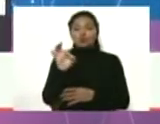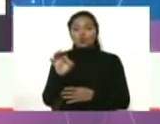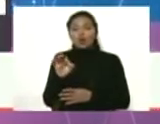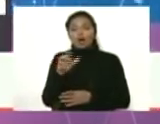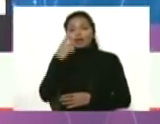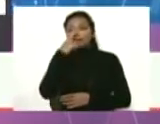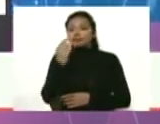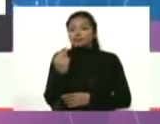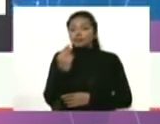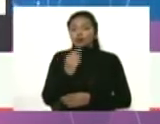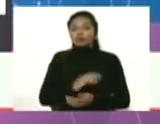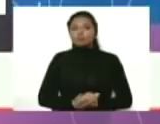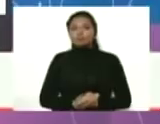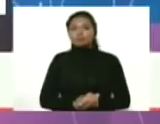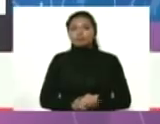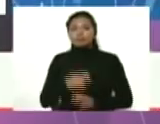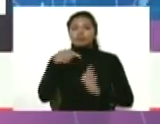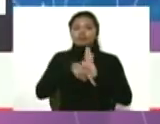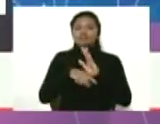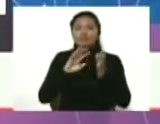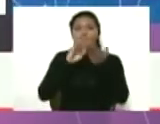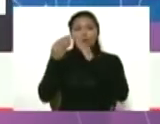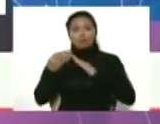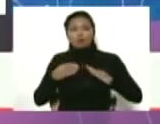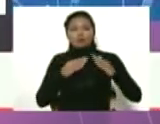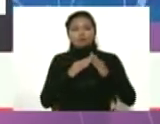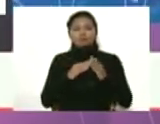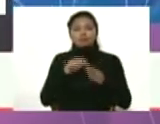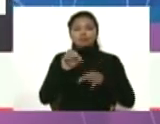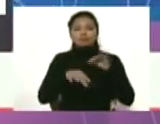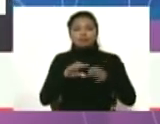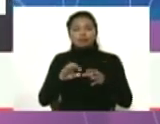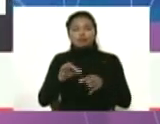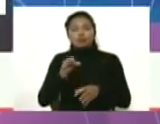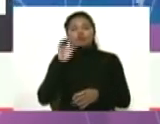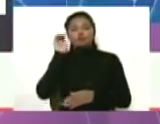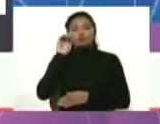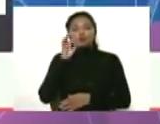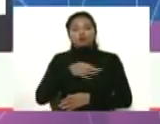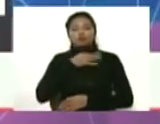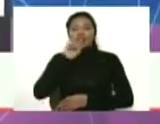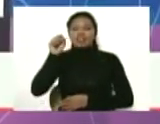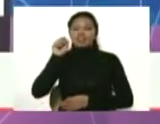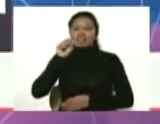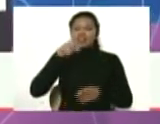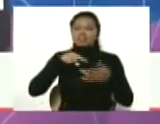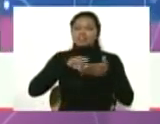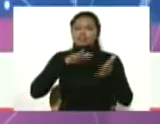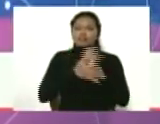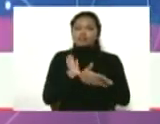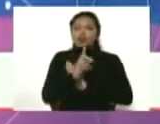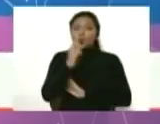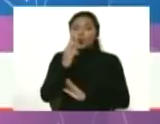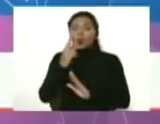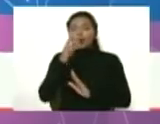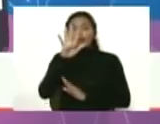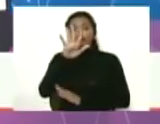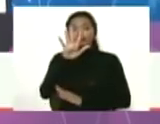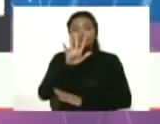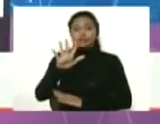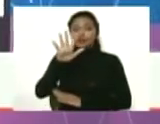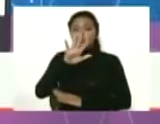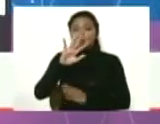Ezequiel Zamora, dentro de la comuna Sembrando Futuro Socialista, que es una de las cinco